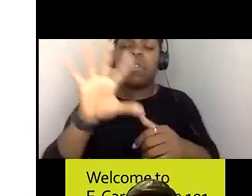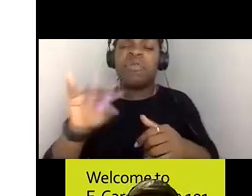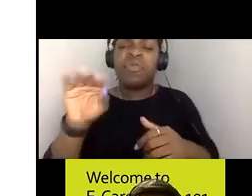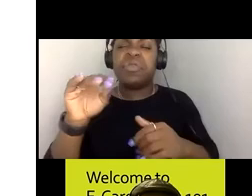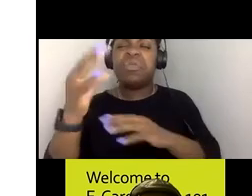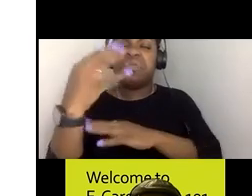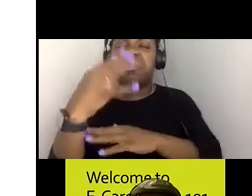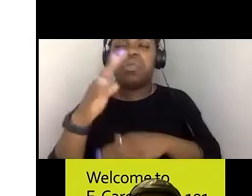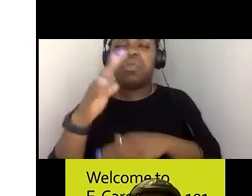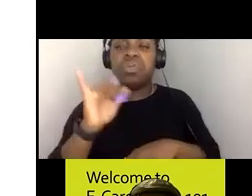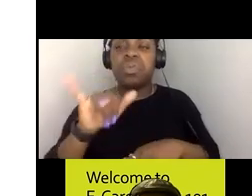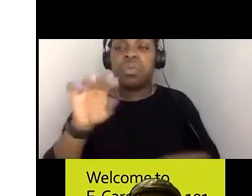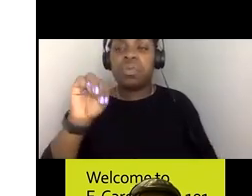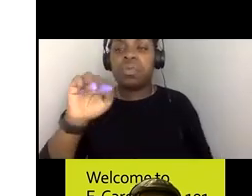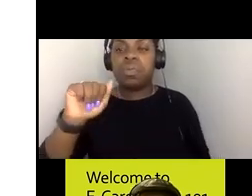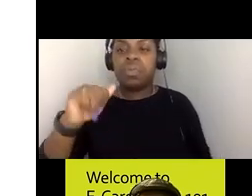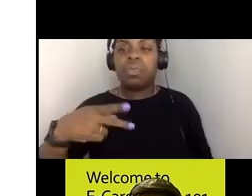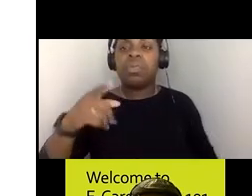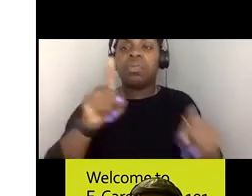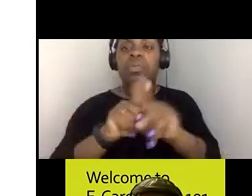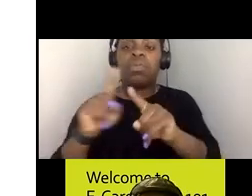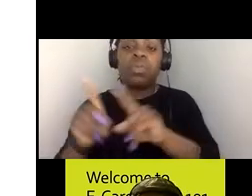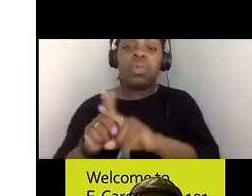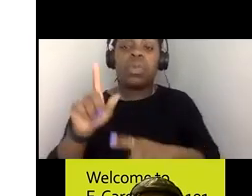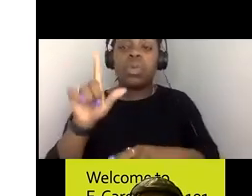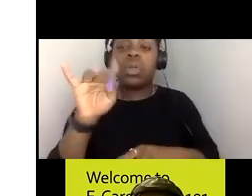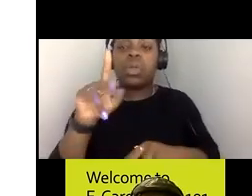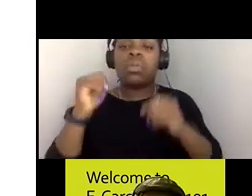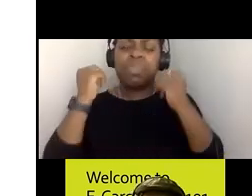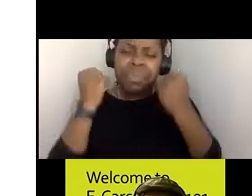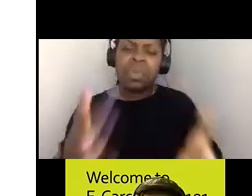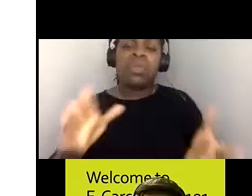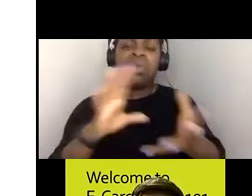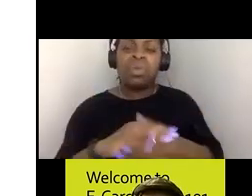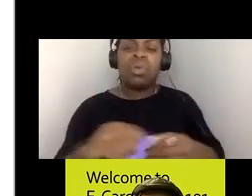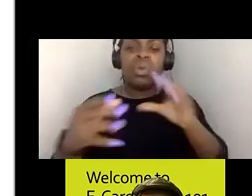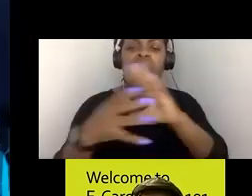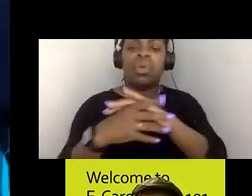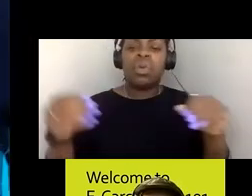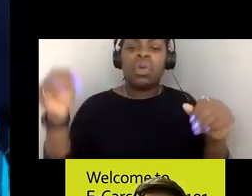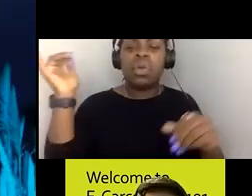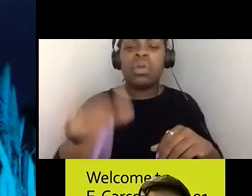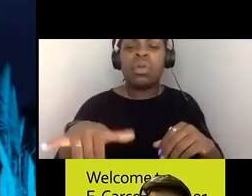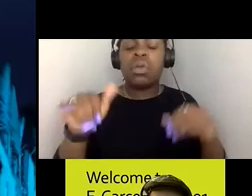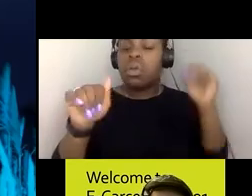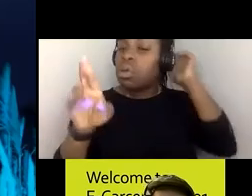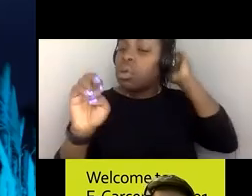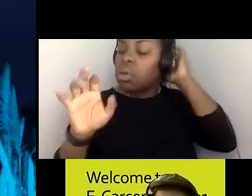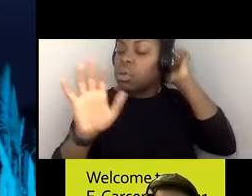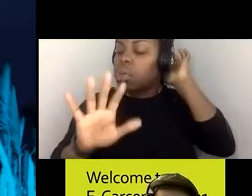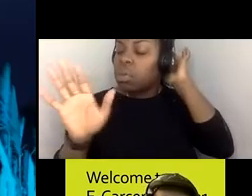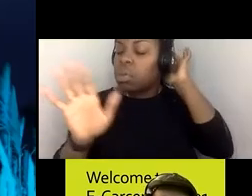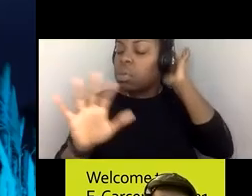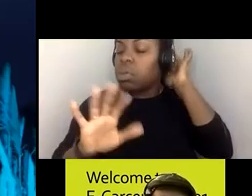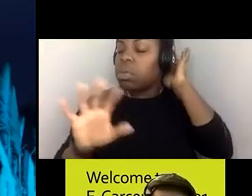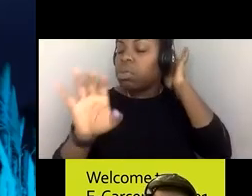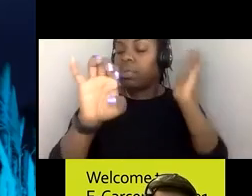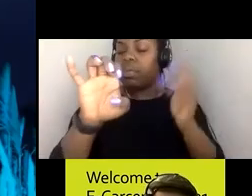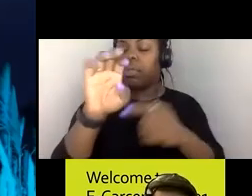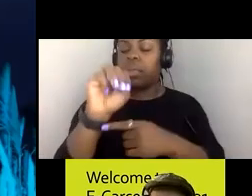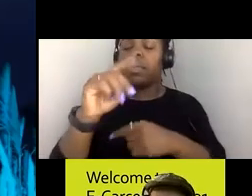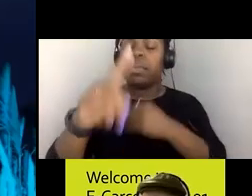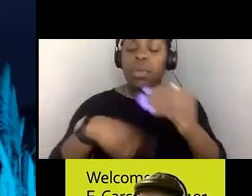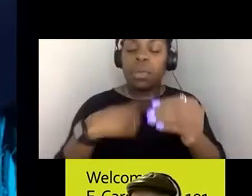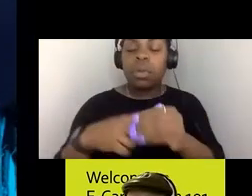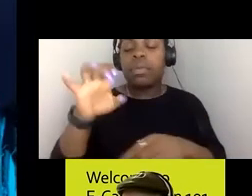50 videos en este mapa también, y enlaces a diferentes historias que tienen